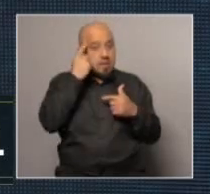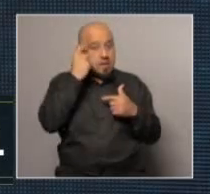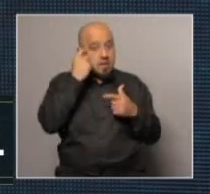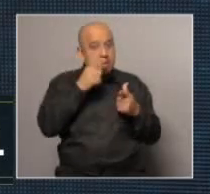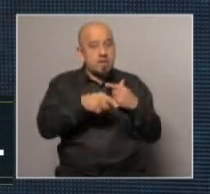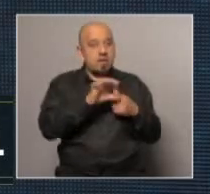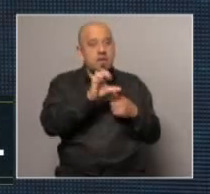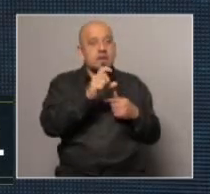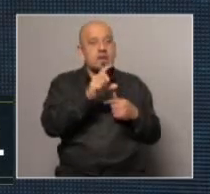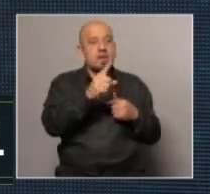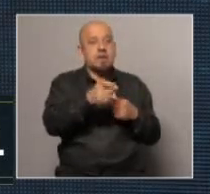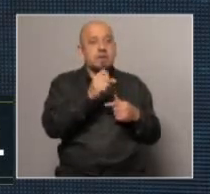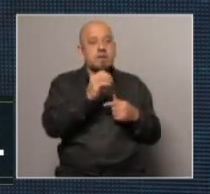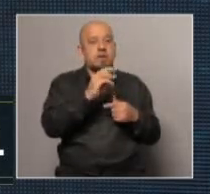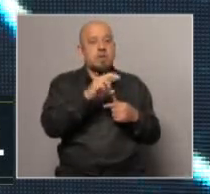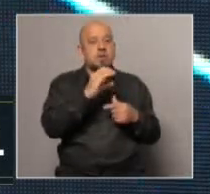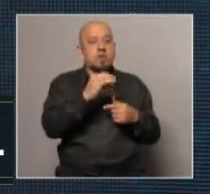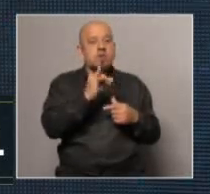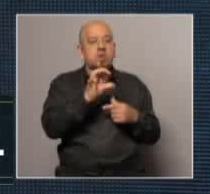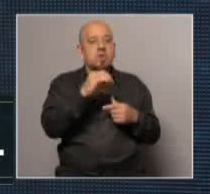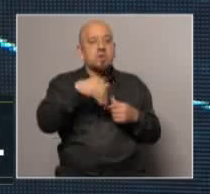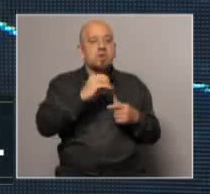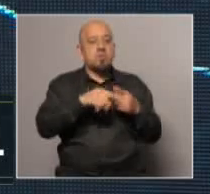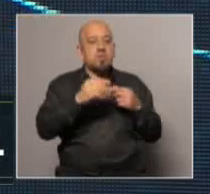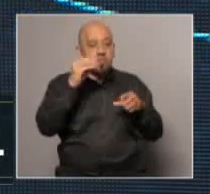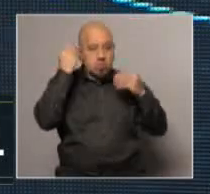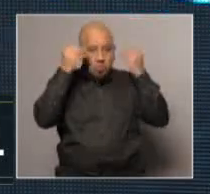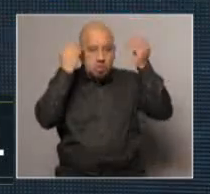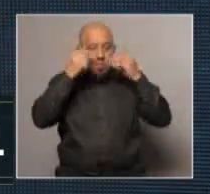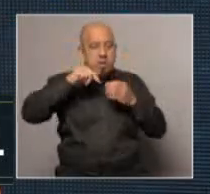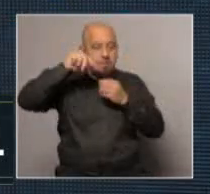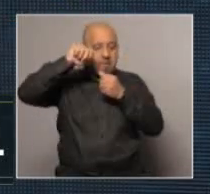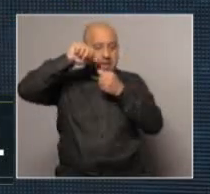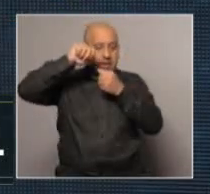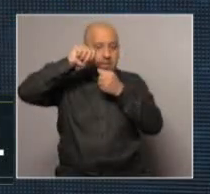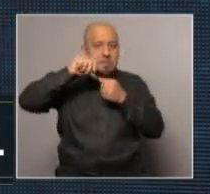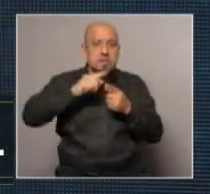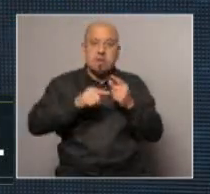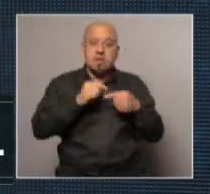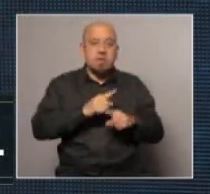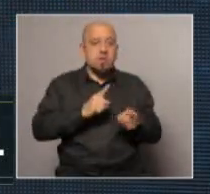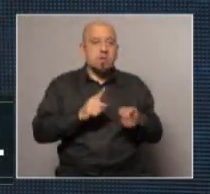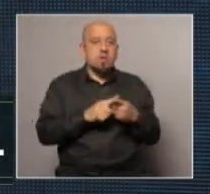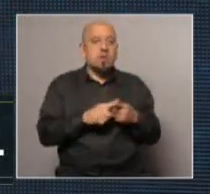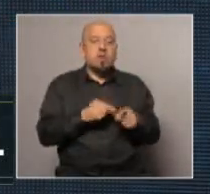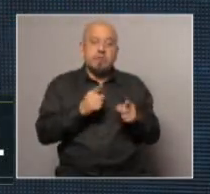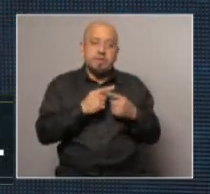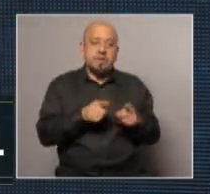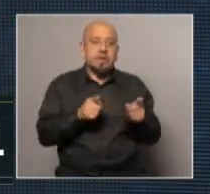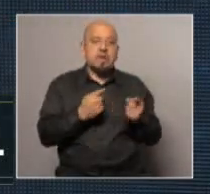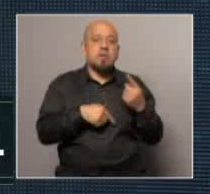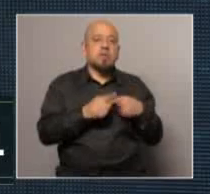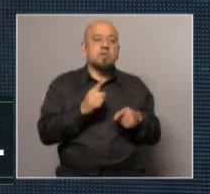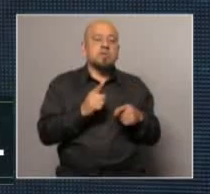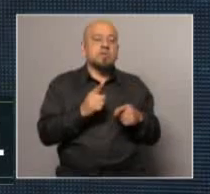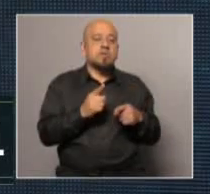exorcismos además datan de bastante más tiempo que nosotros nos empezáramos a preocupar por la pasta base y que no está ahí, ¿no? Yo creo que es otra cosa. Pero en